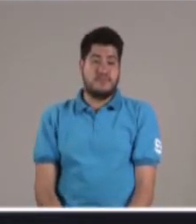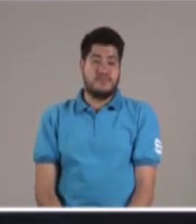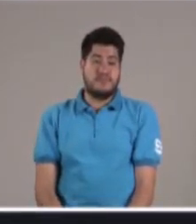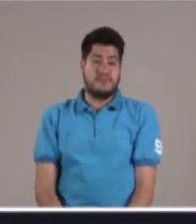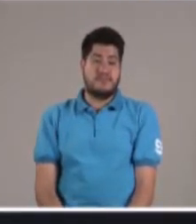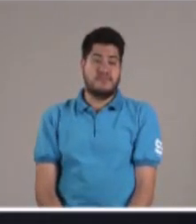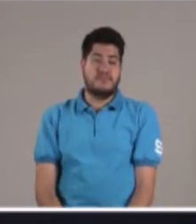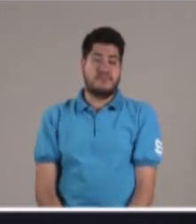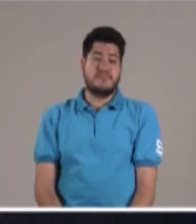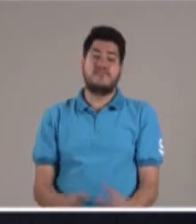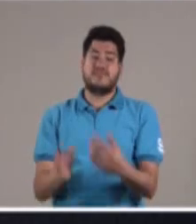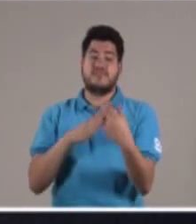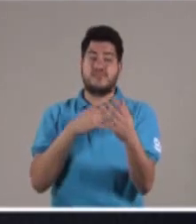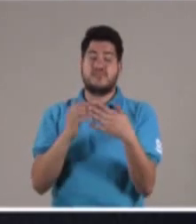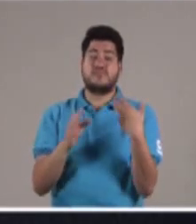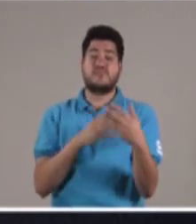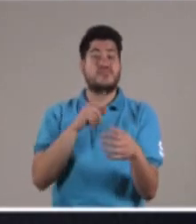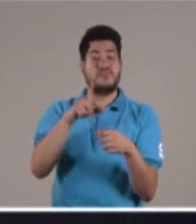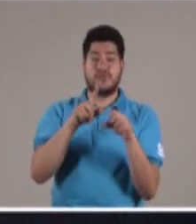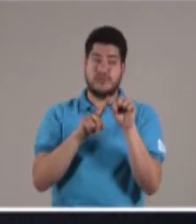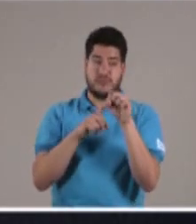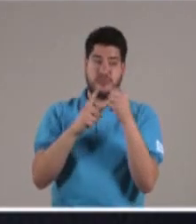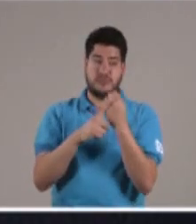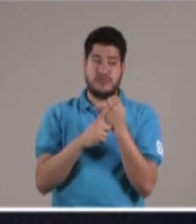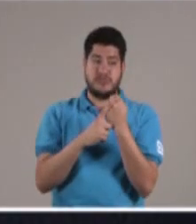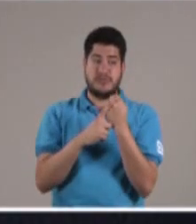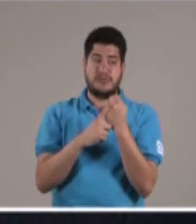no importa cuál sea tu situación